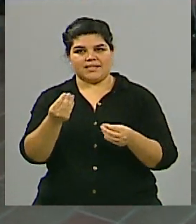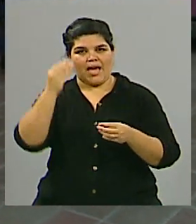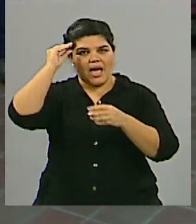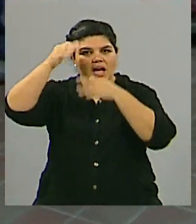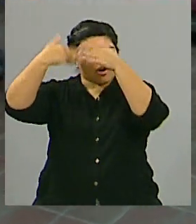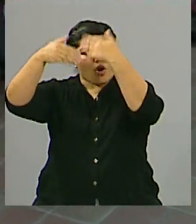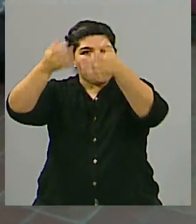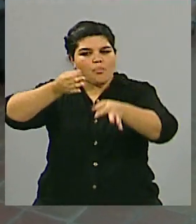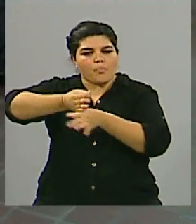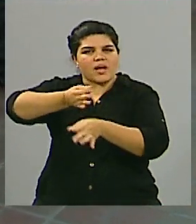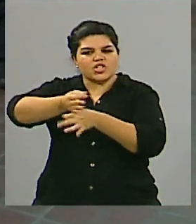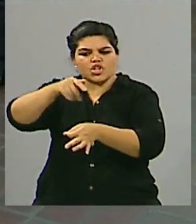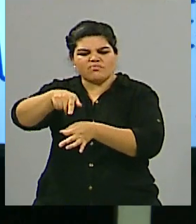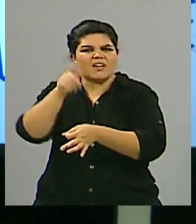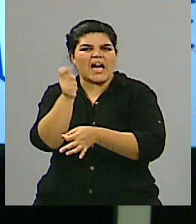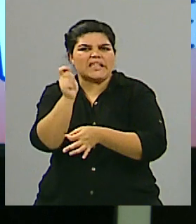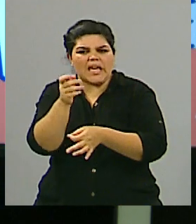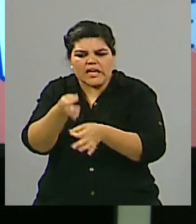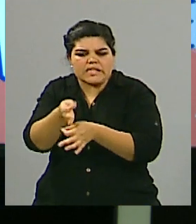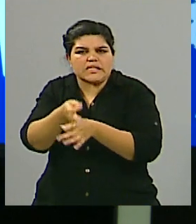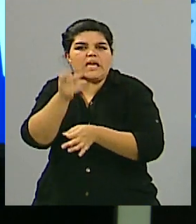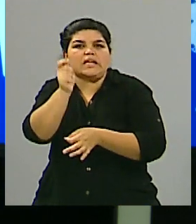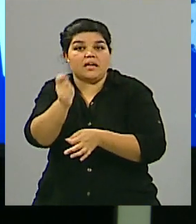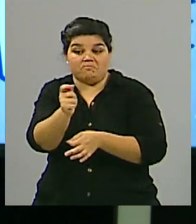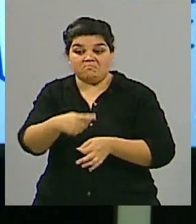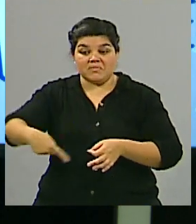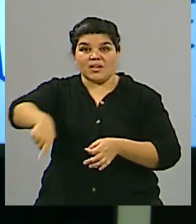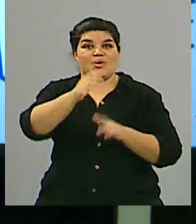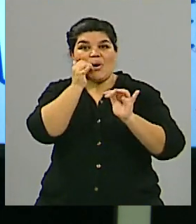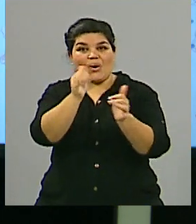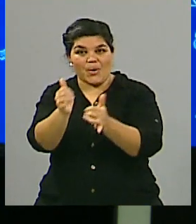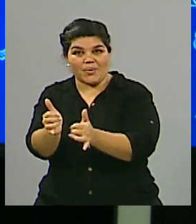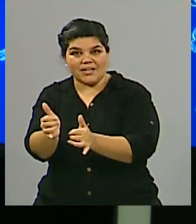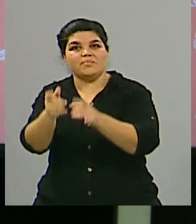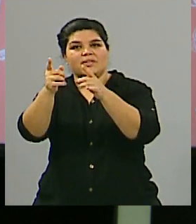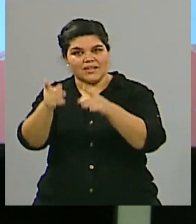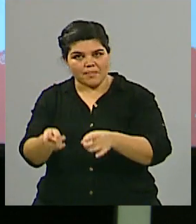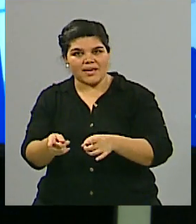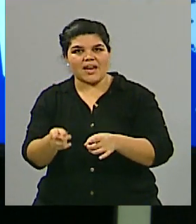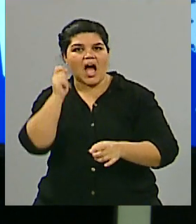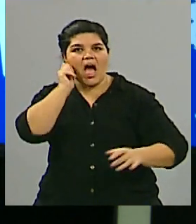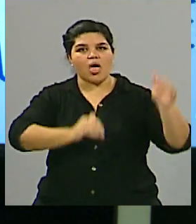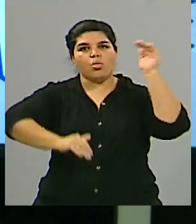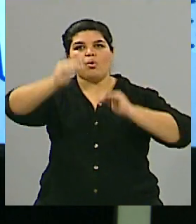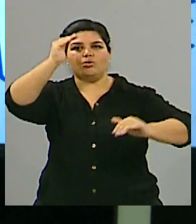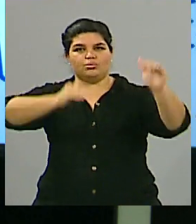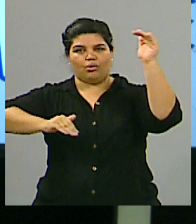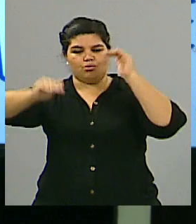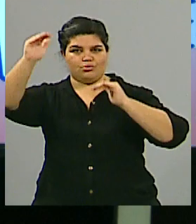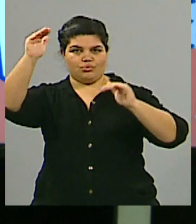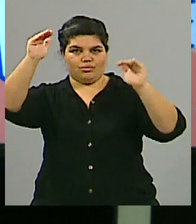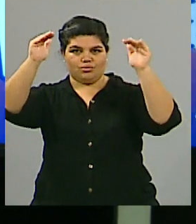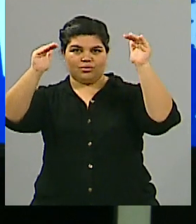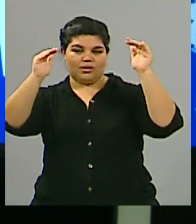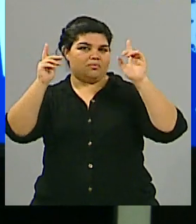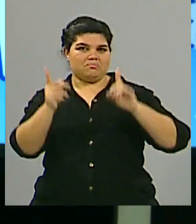formación en quién? Justamente entre los jóvenes, pero también en todos los adultos que participan en la institución educativa, ¿verdad?